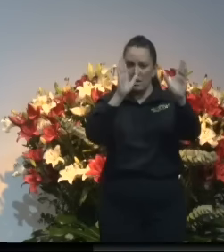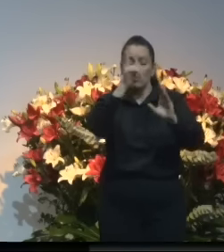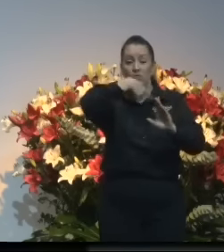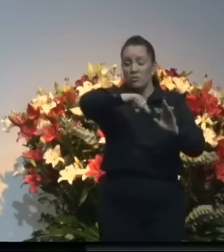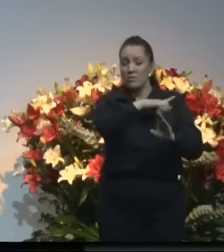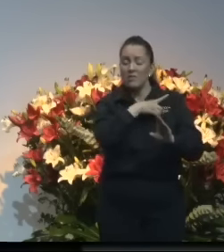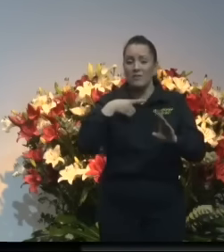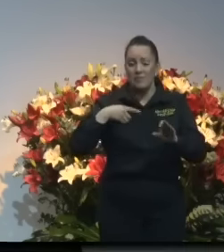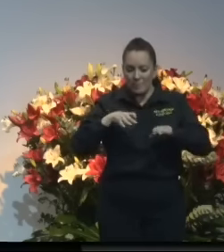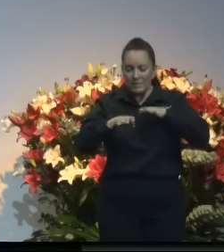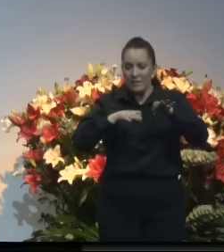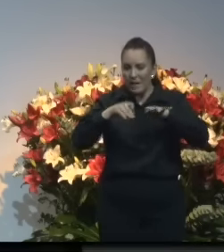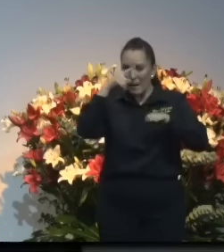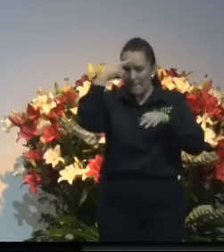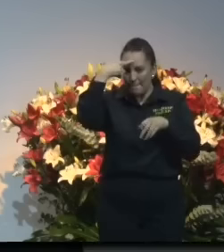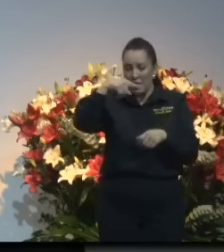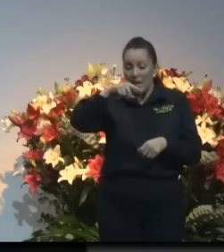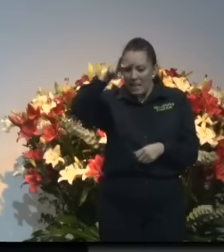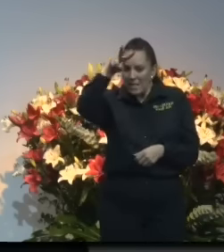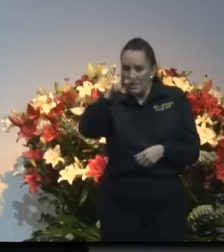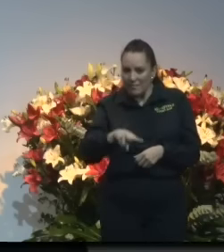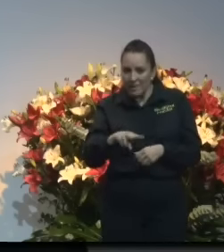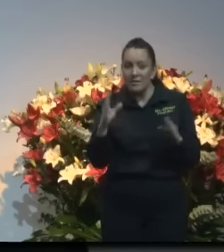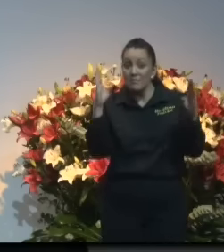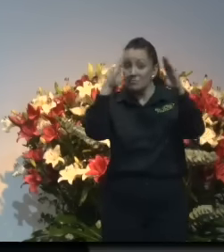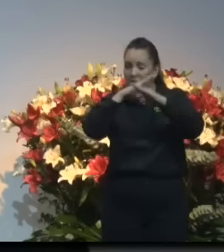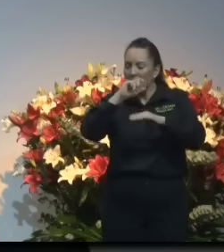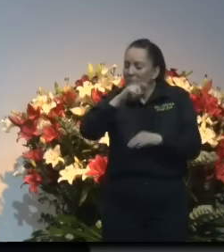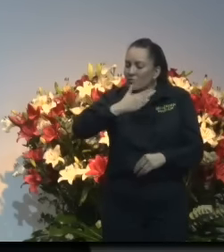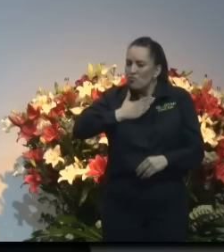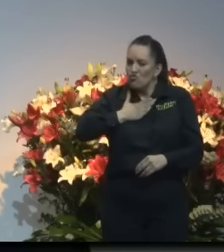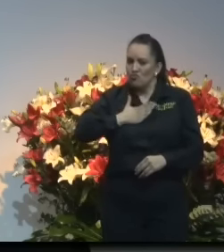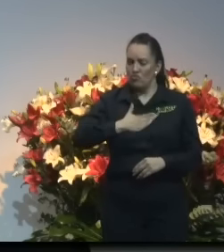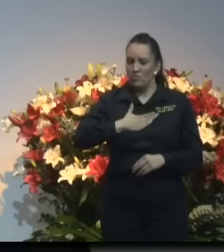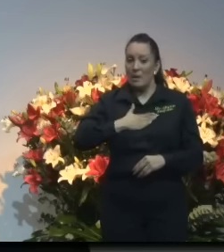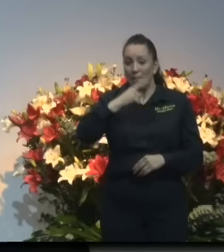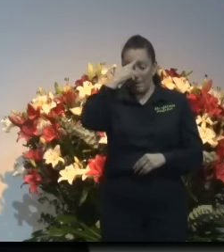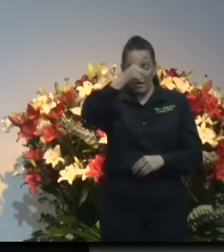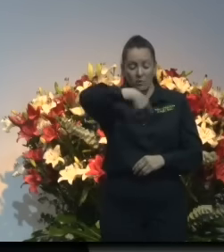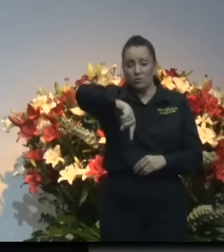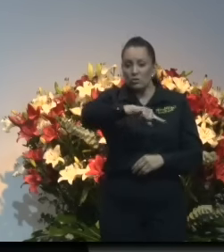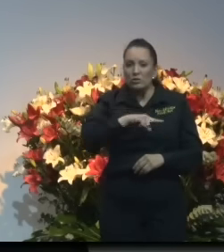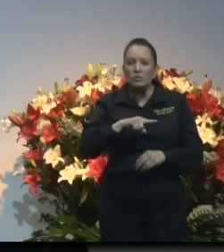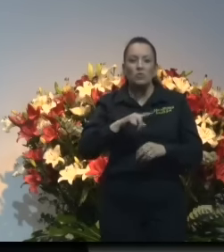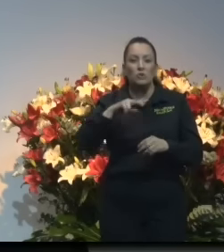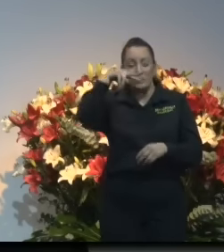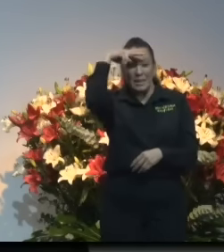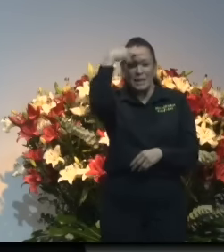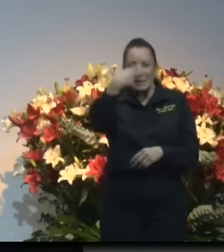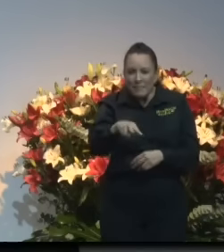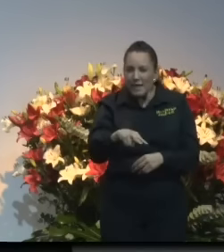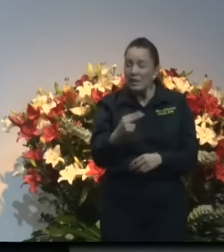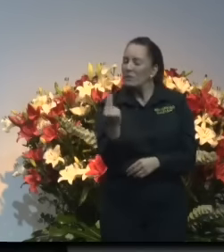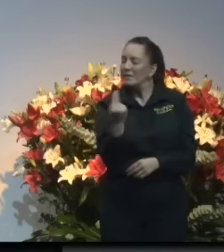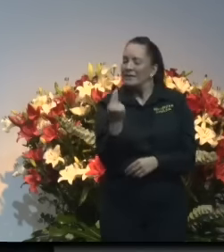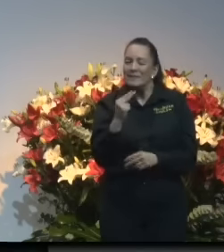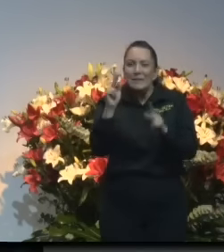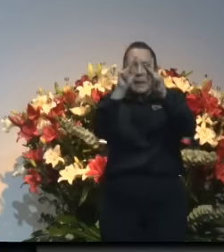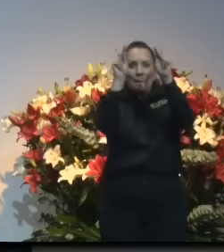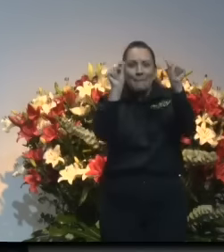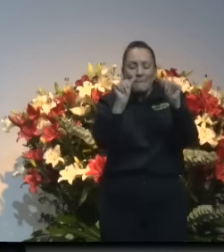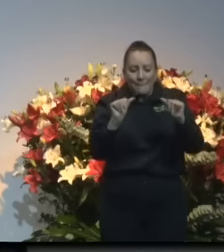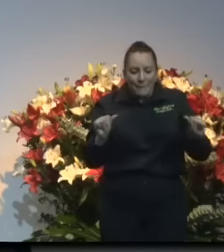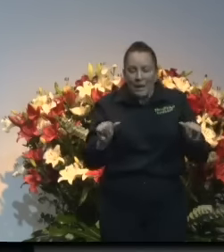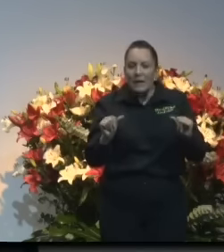la reconciliación y la justicia, hacer posible la construcción de paz en un país necesitado de